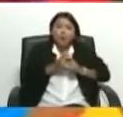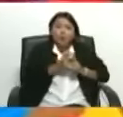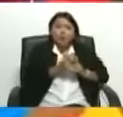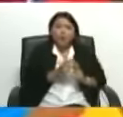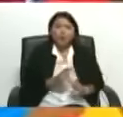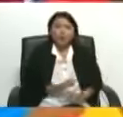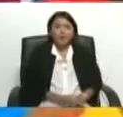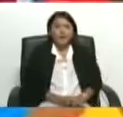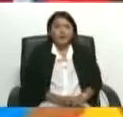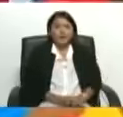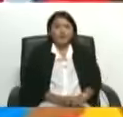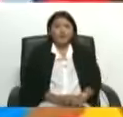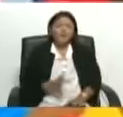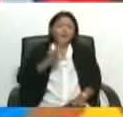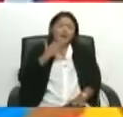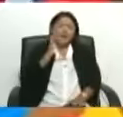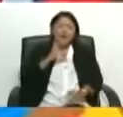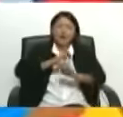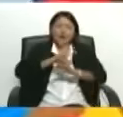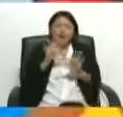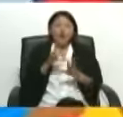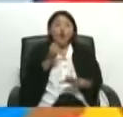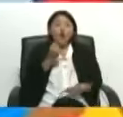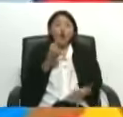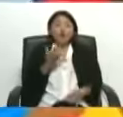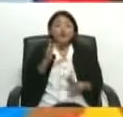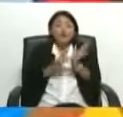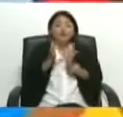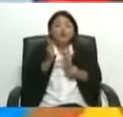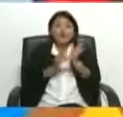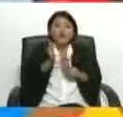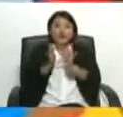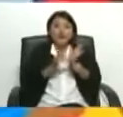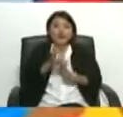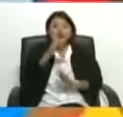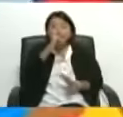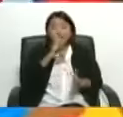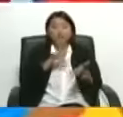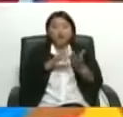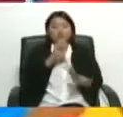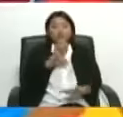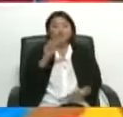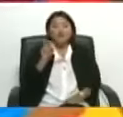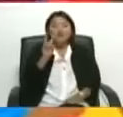Y arranco con el ejemplo más claro, 11 de abril del año 2002.